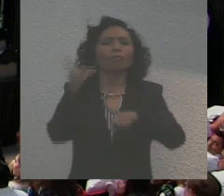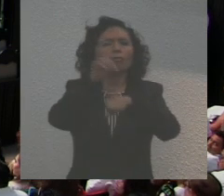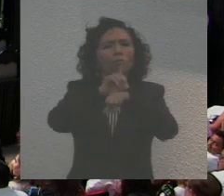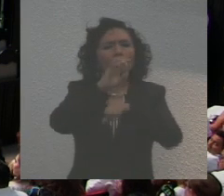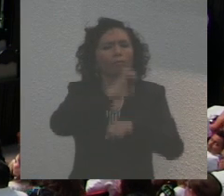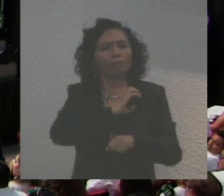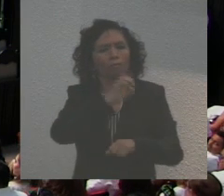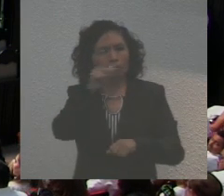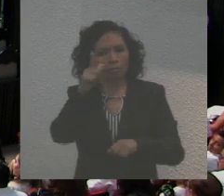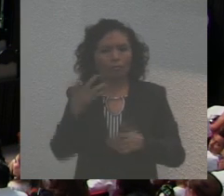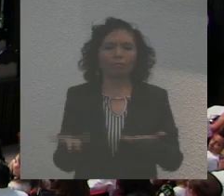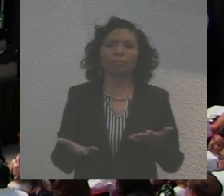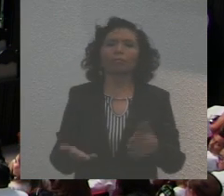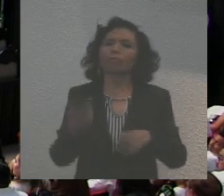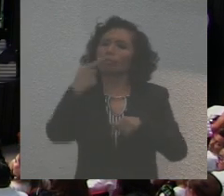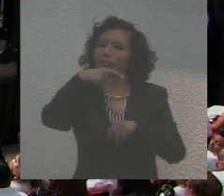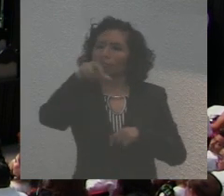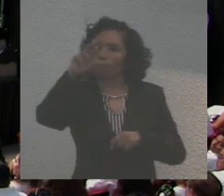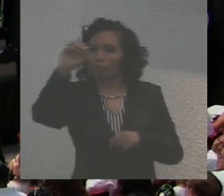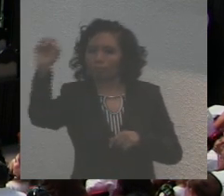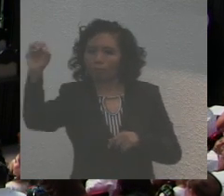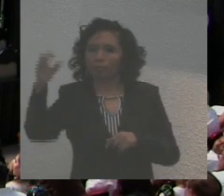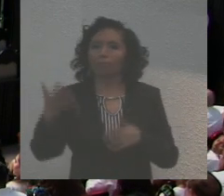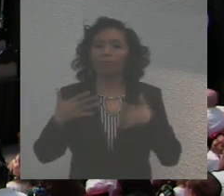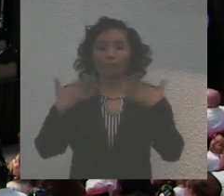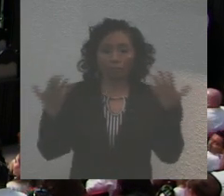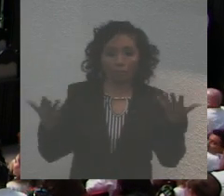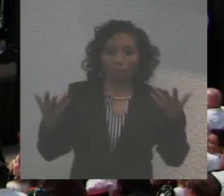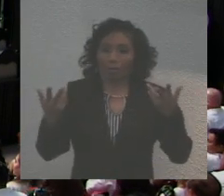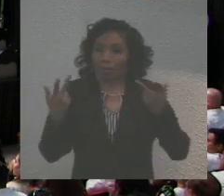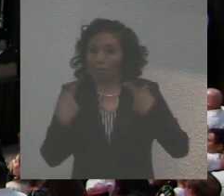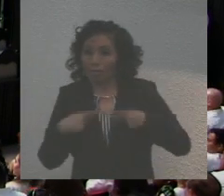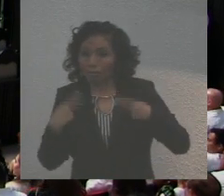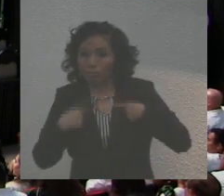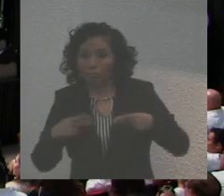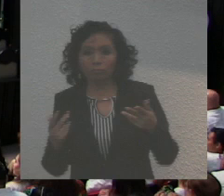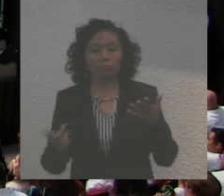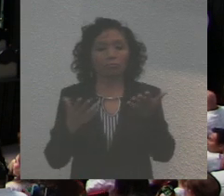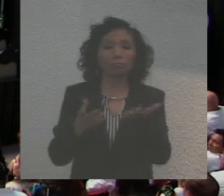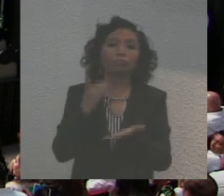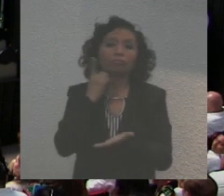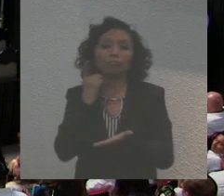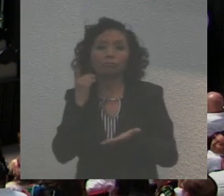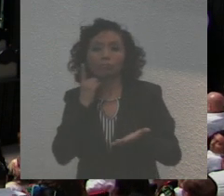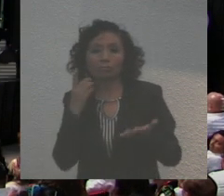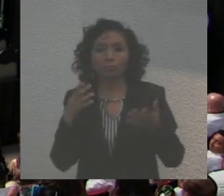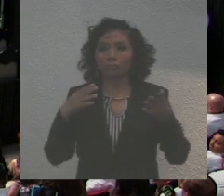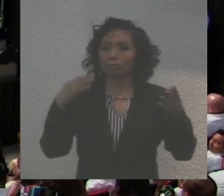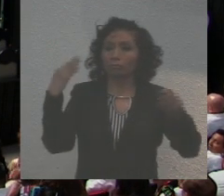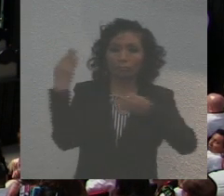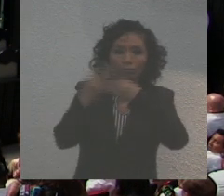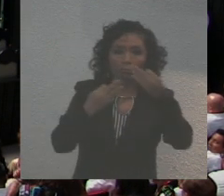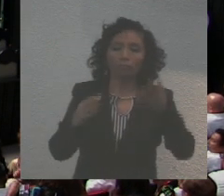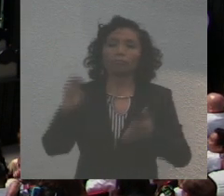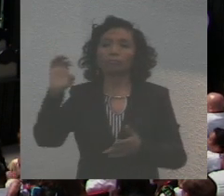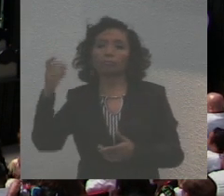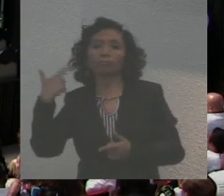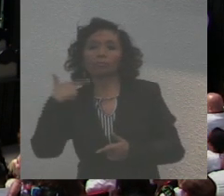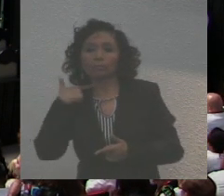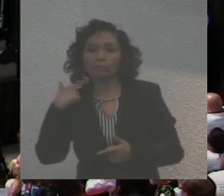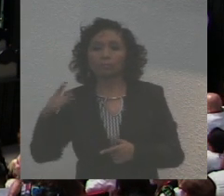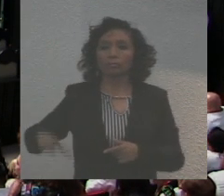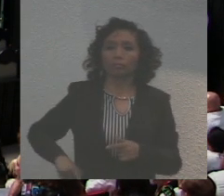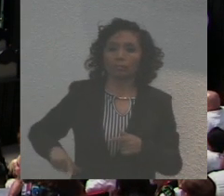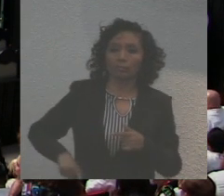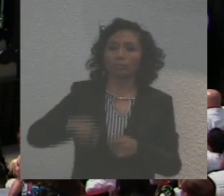para nuestro amado Quintana Roo, a las y los legisladores, a los exgobernadores, a